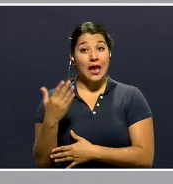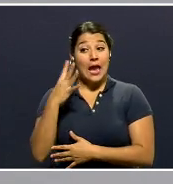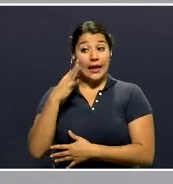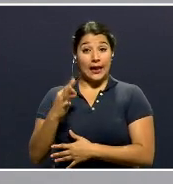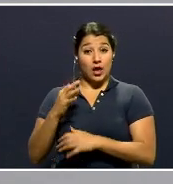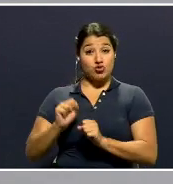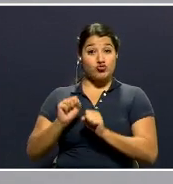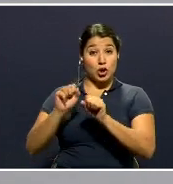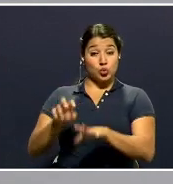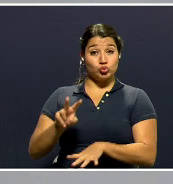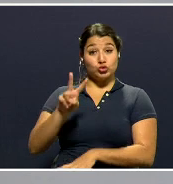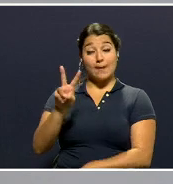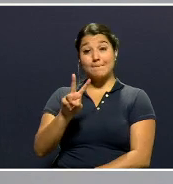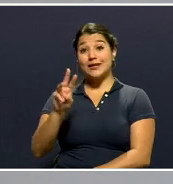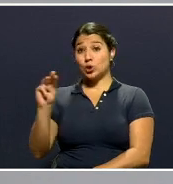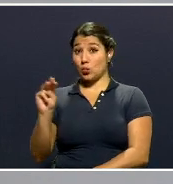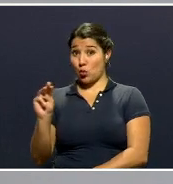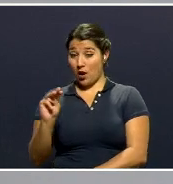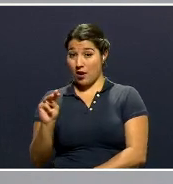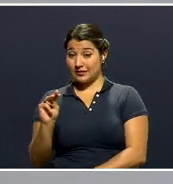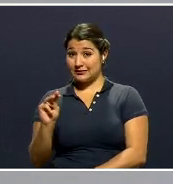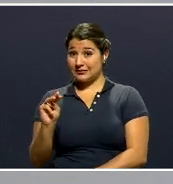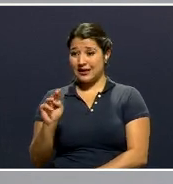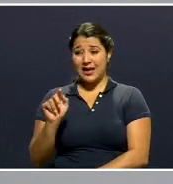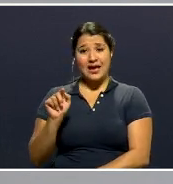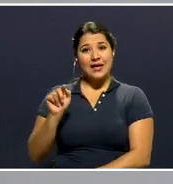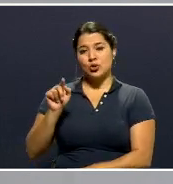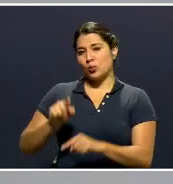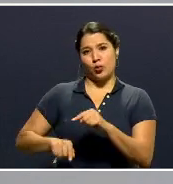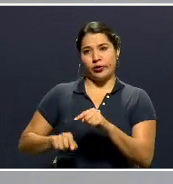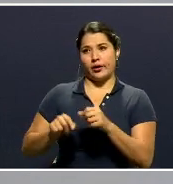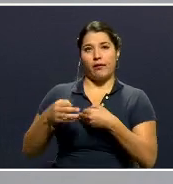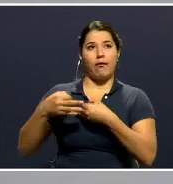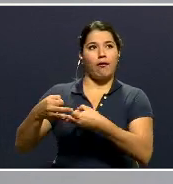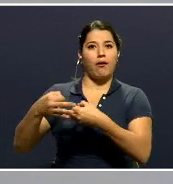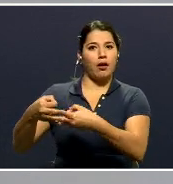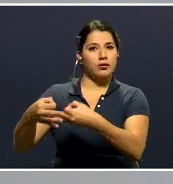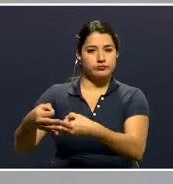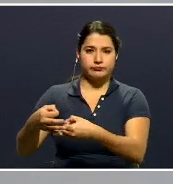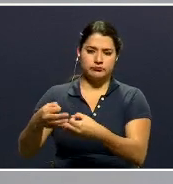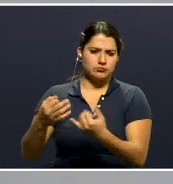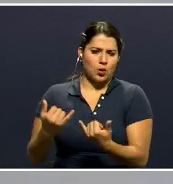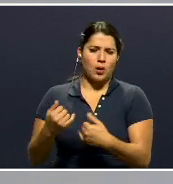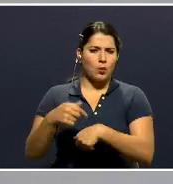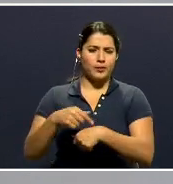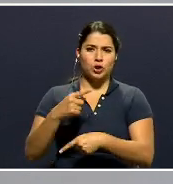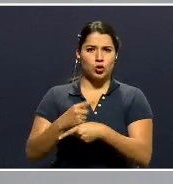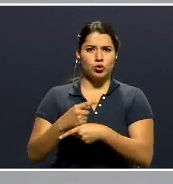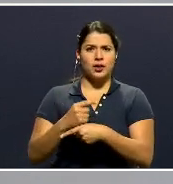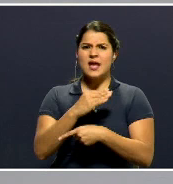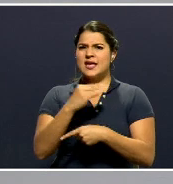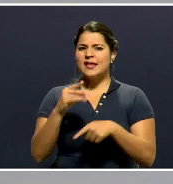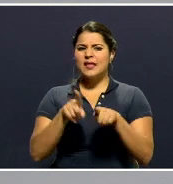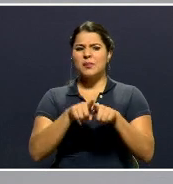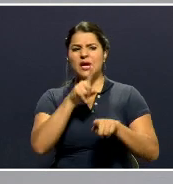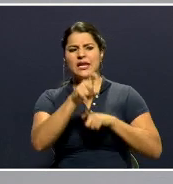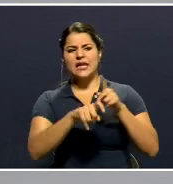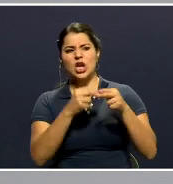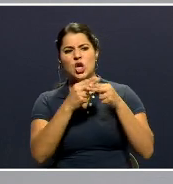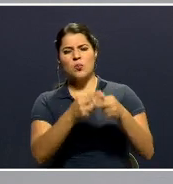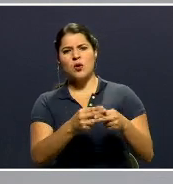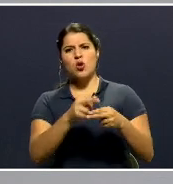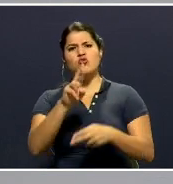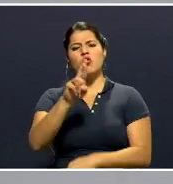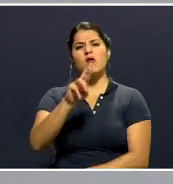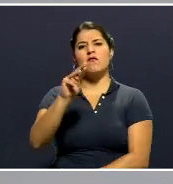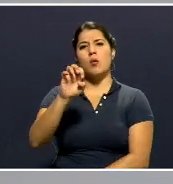Víctor Morales al Ministerio de la Presidencia era impostergable y criticaron el nombramiento de Rodolfo Méndez y de